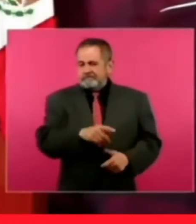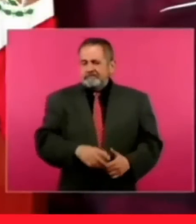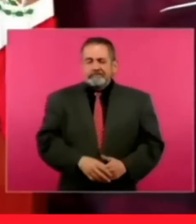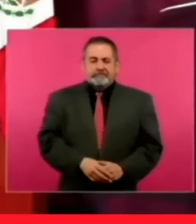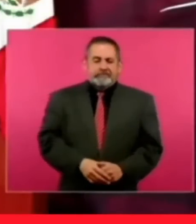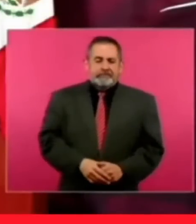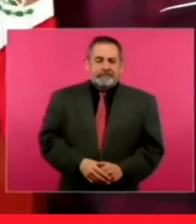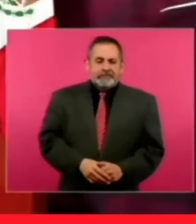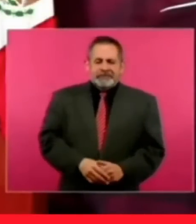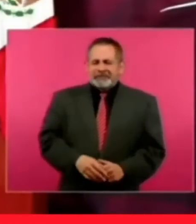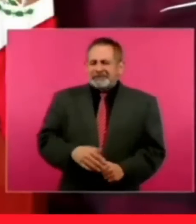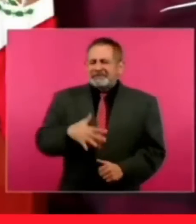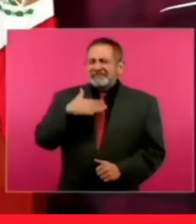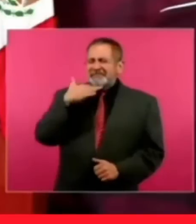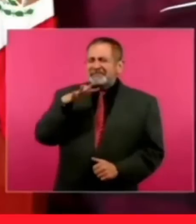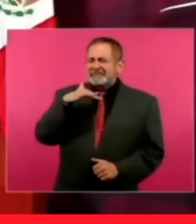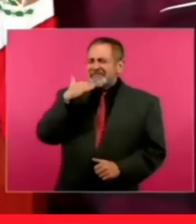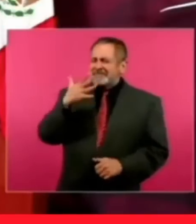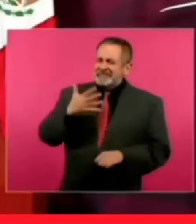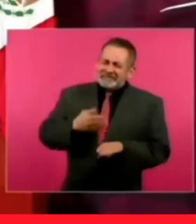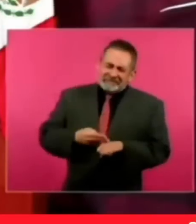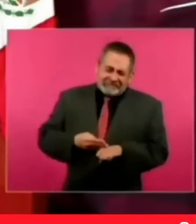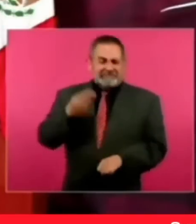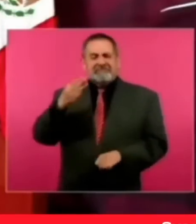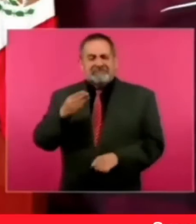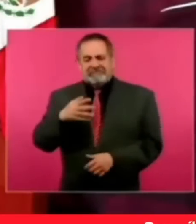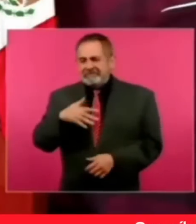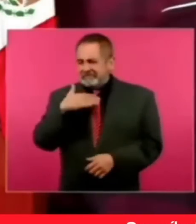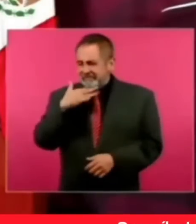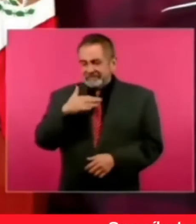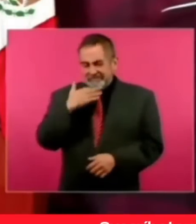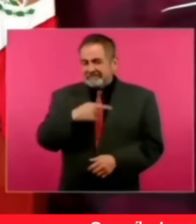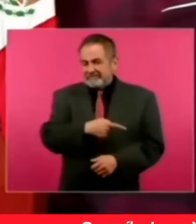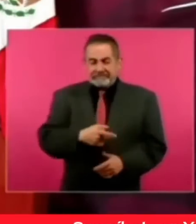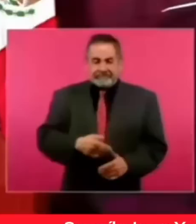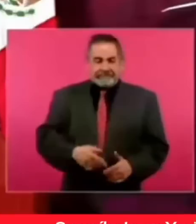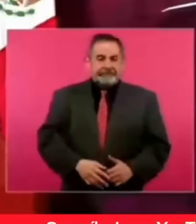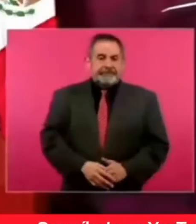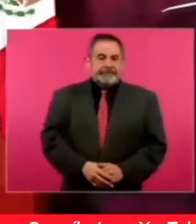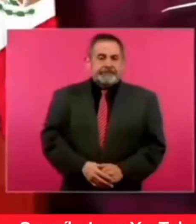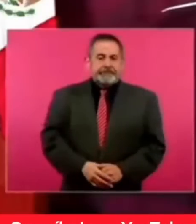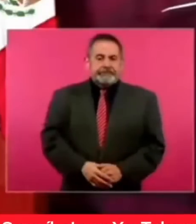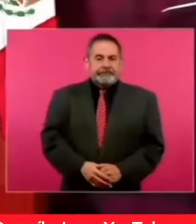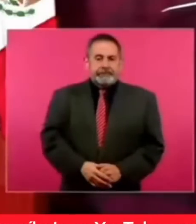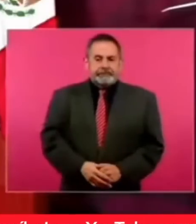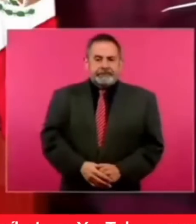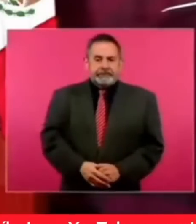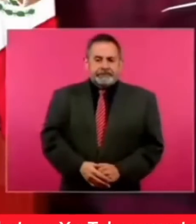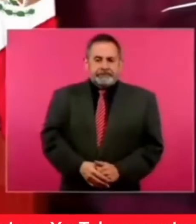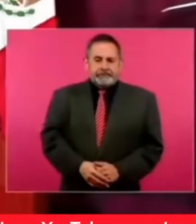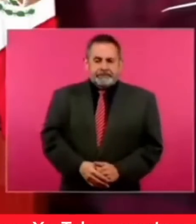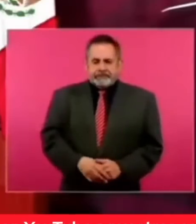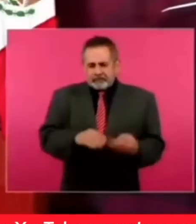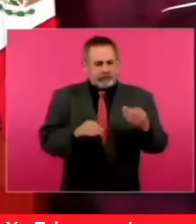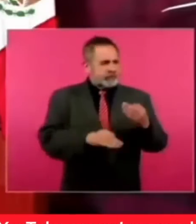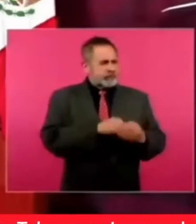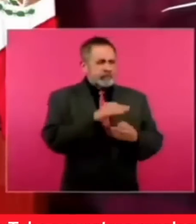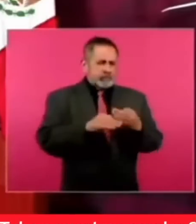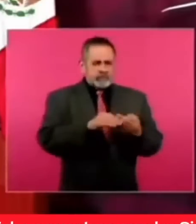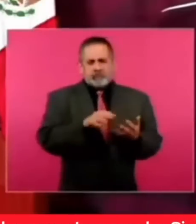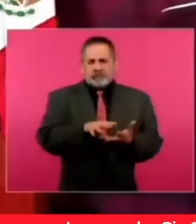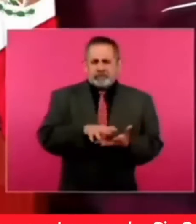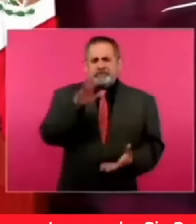Y muy, muy corruptos, muy, muy corruptos. No todos, la